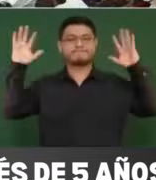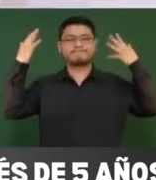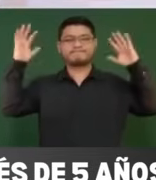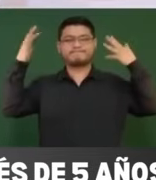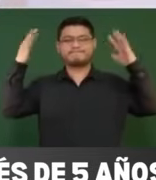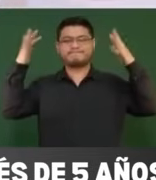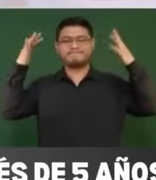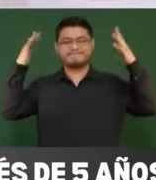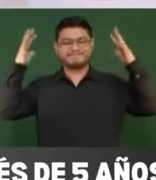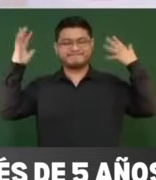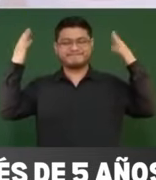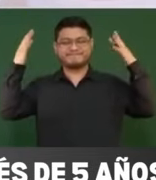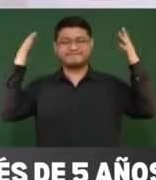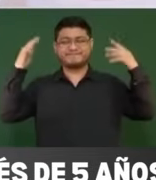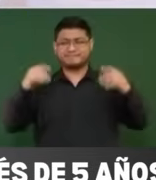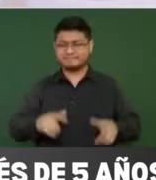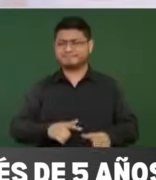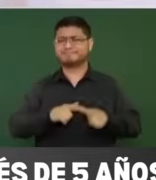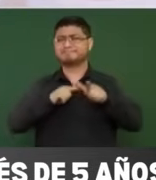caminando,